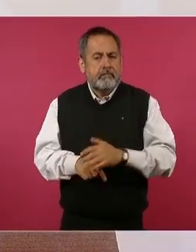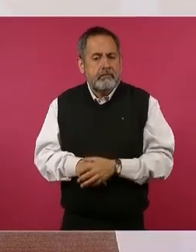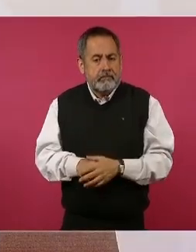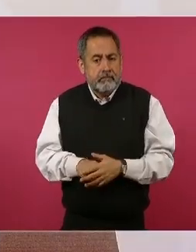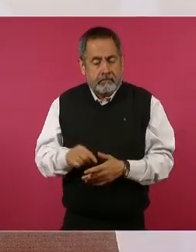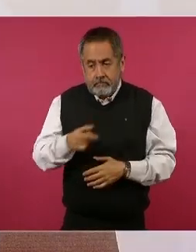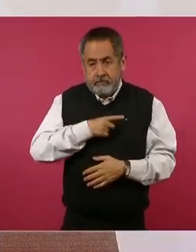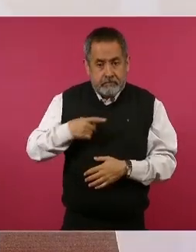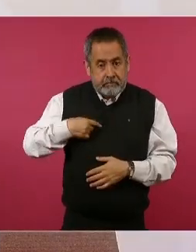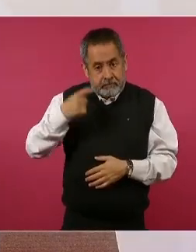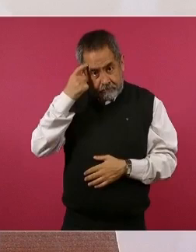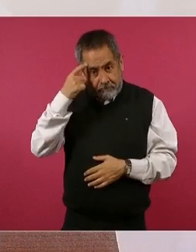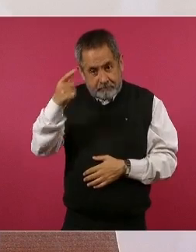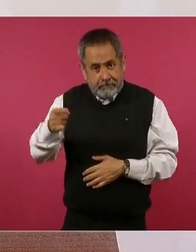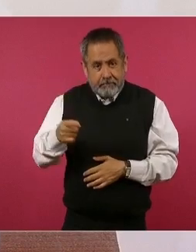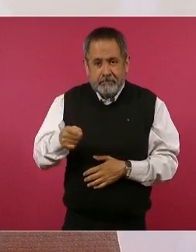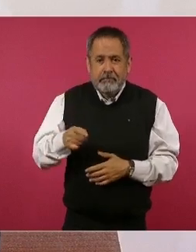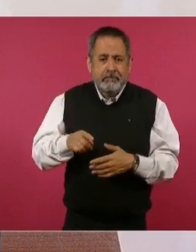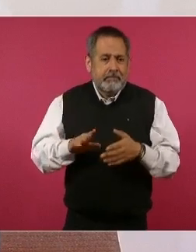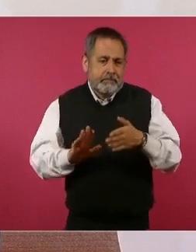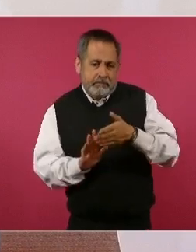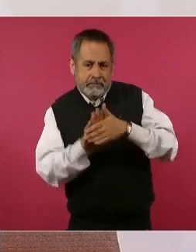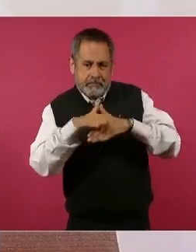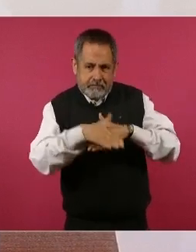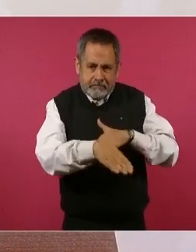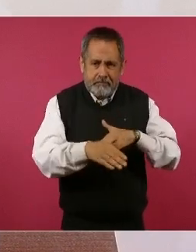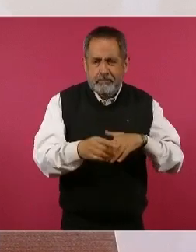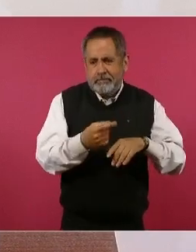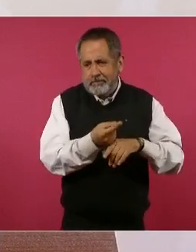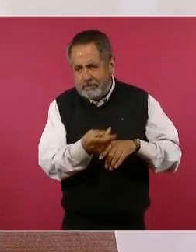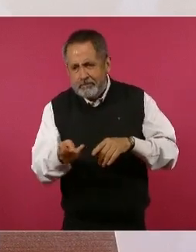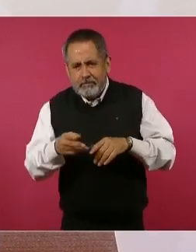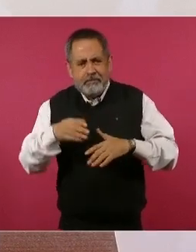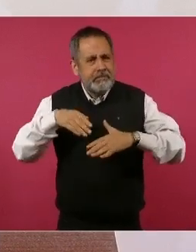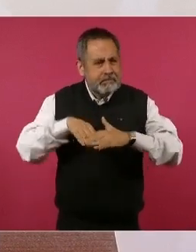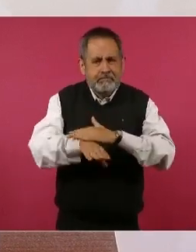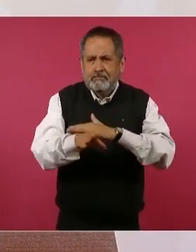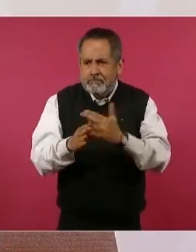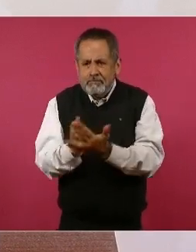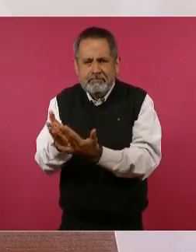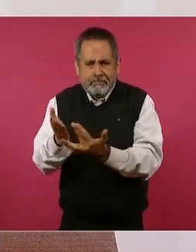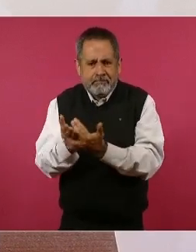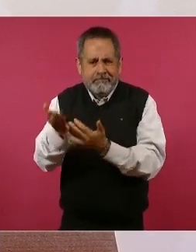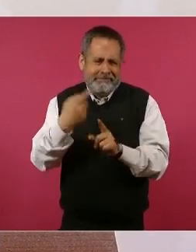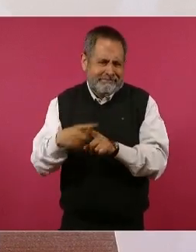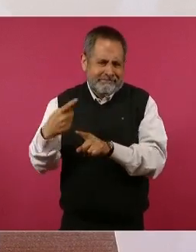que se considere lo de las banquetas, las rampas, o sea, todo eso,